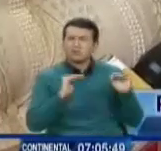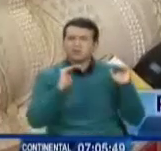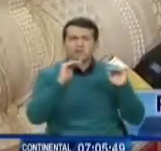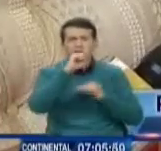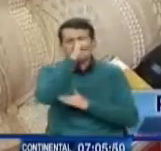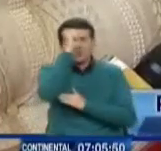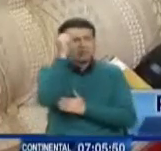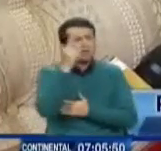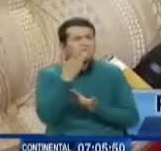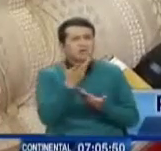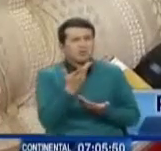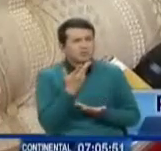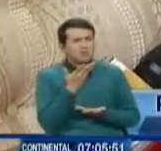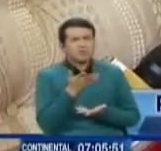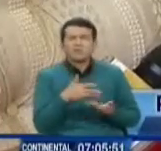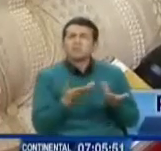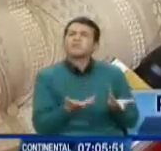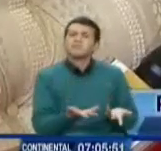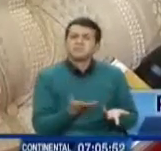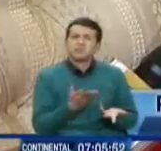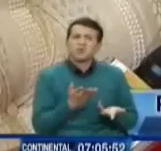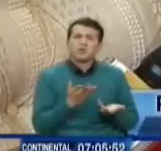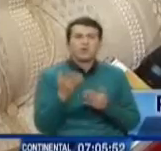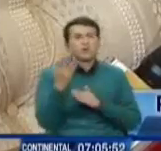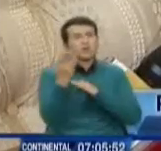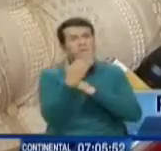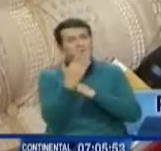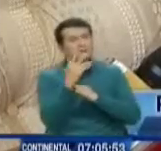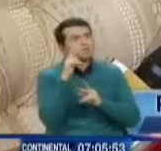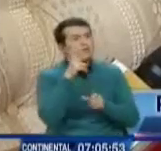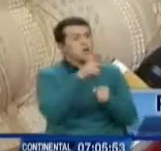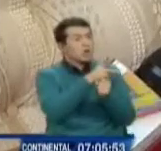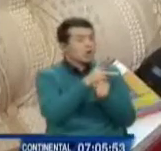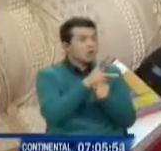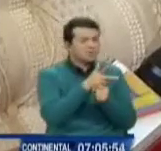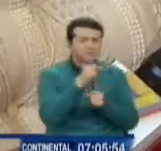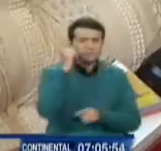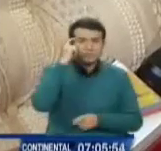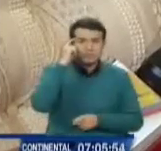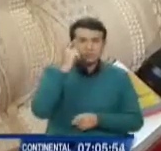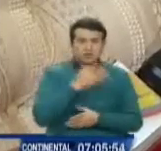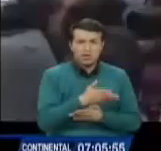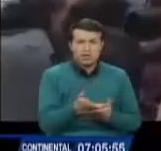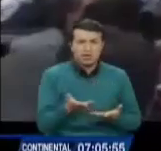política, darle una visibilidad en los medios de comunicación. Yo diría que